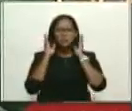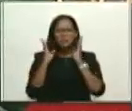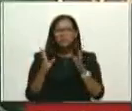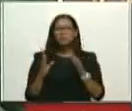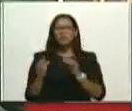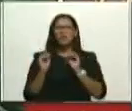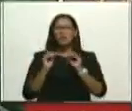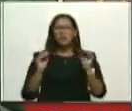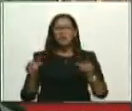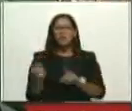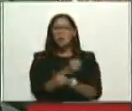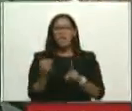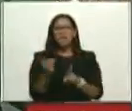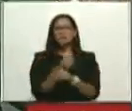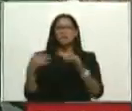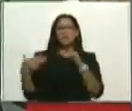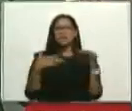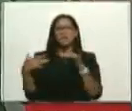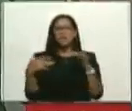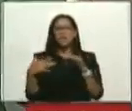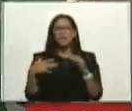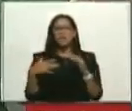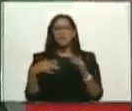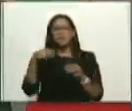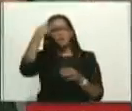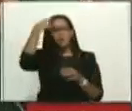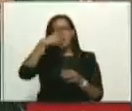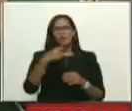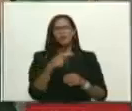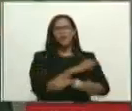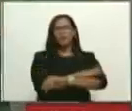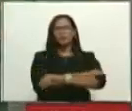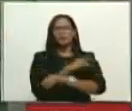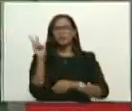civil de la derecha venezolana. Lo digo